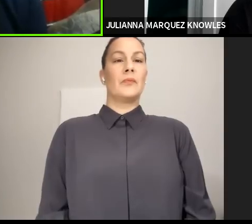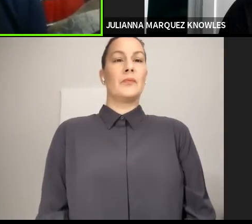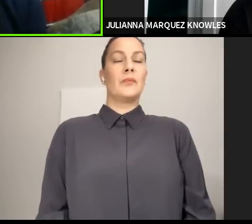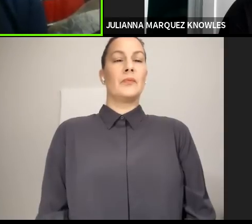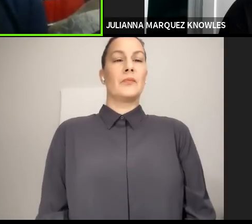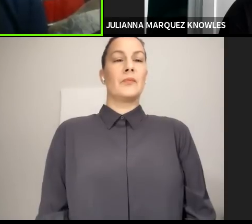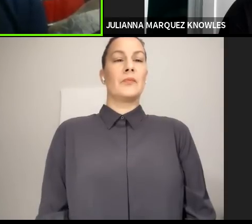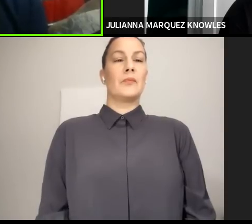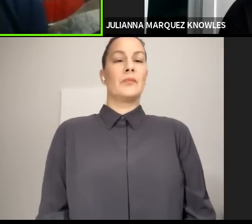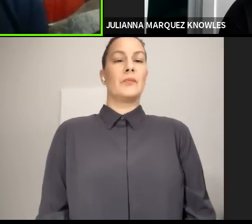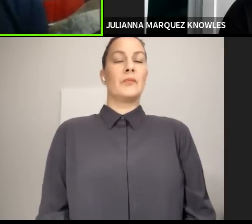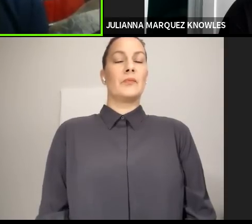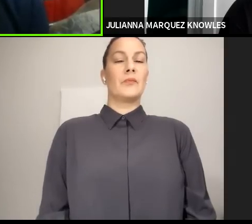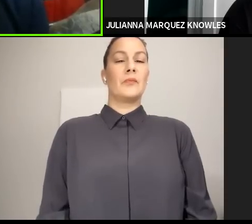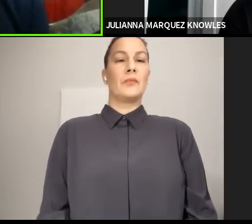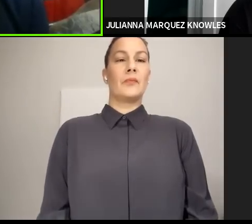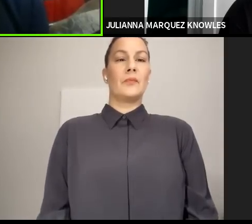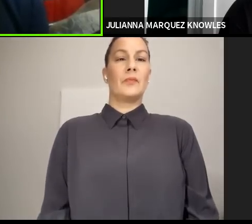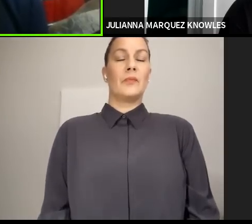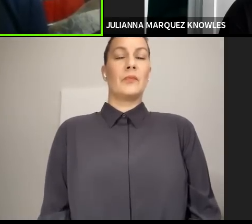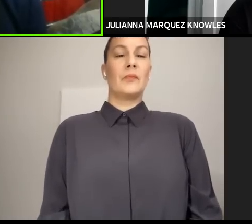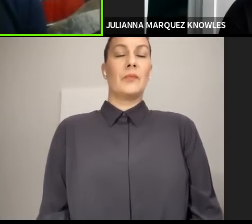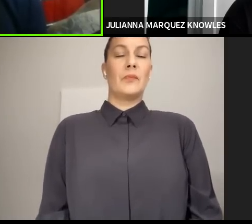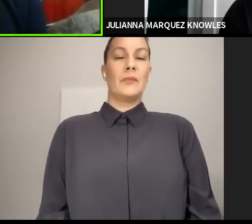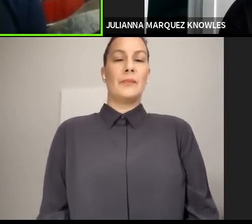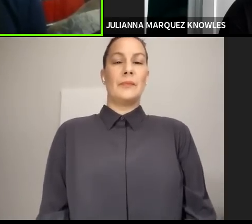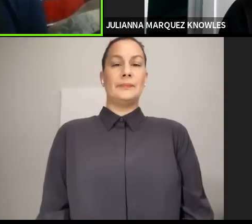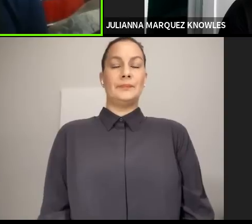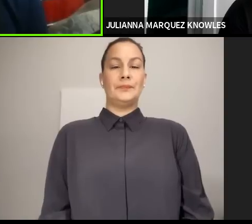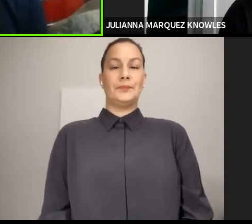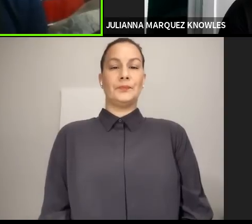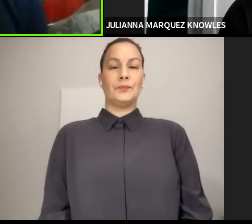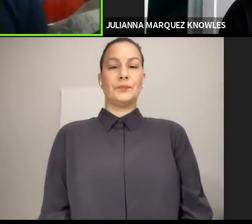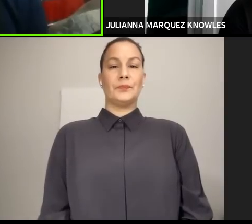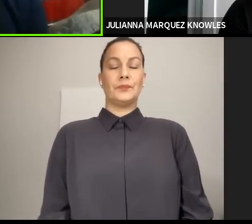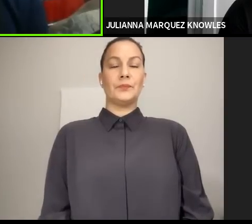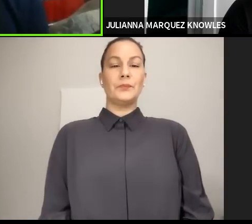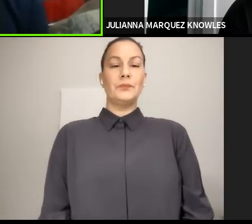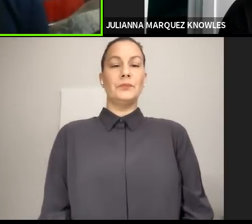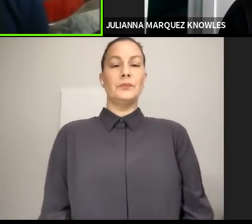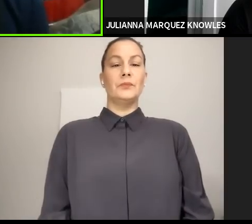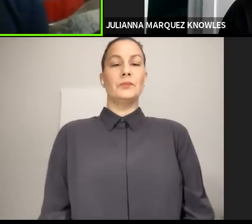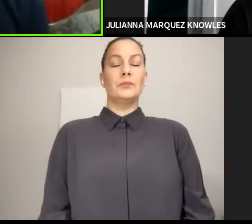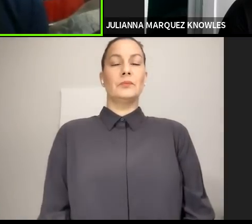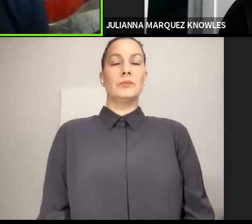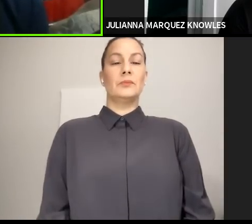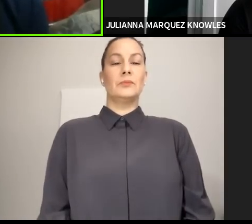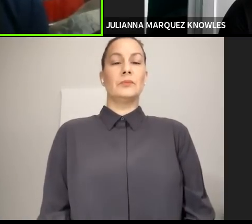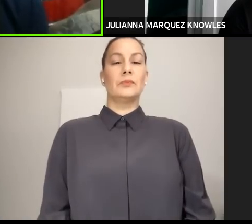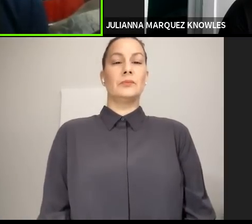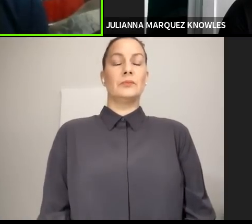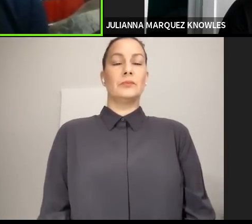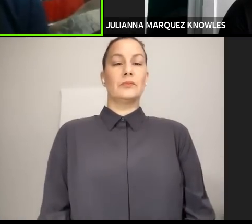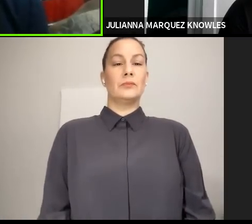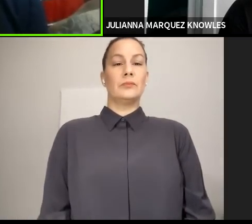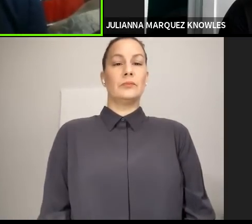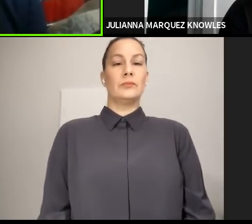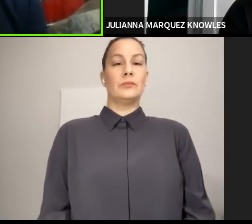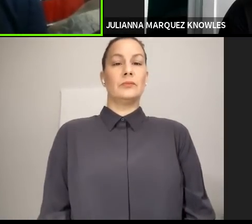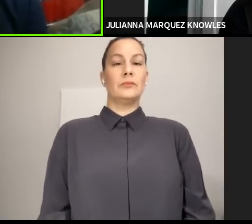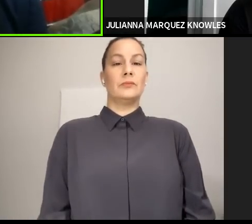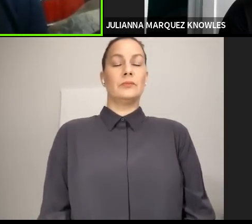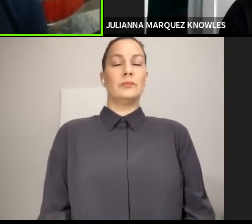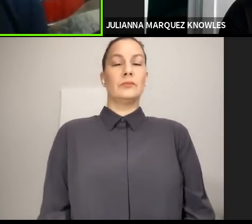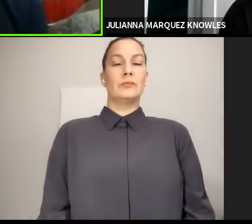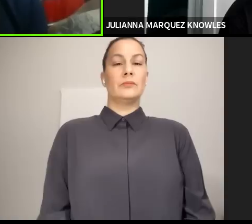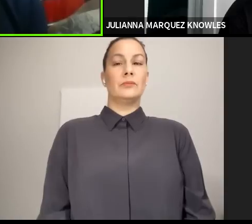mucha falta todavía, mucho abuso, mucho violencia en contra de las mujeres, mucho abuso policial por